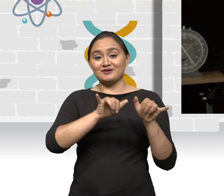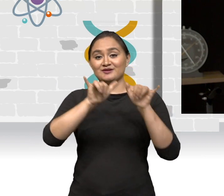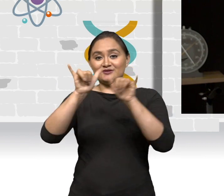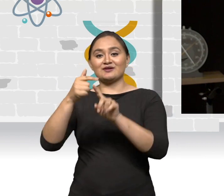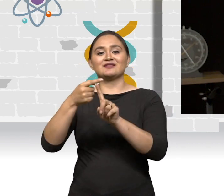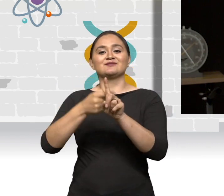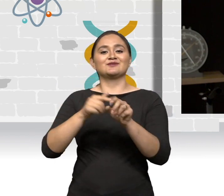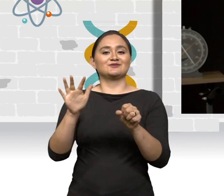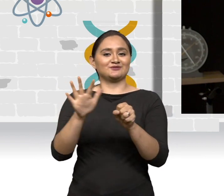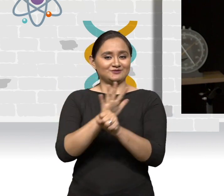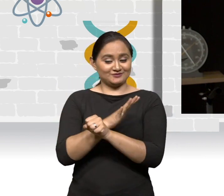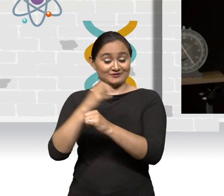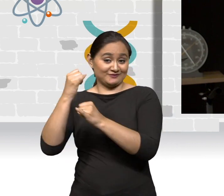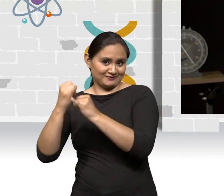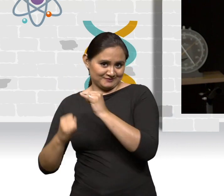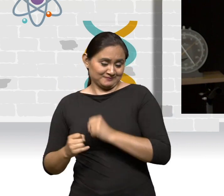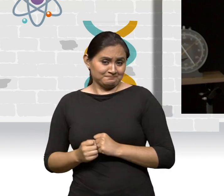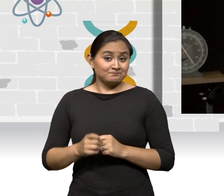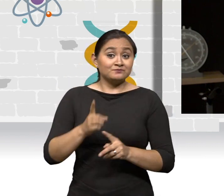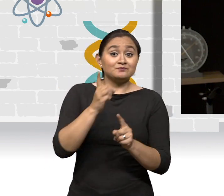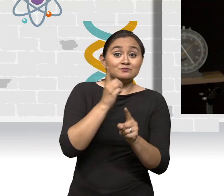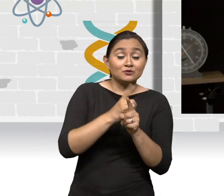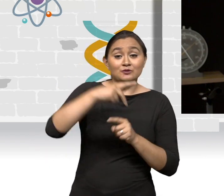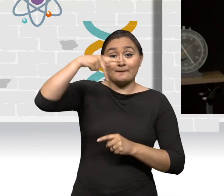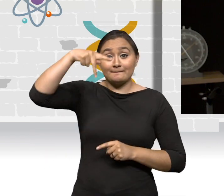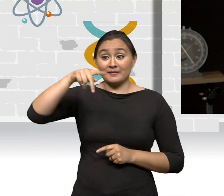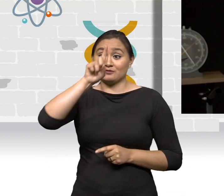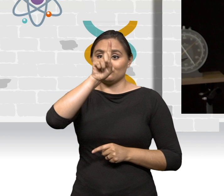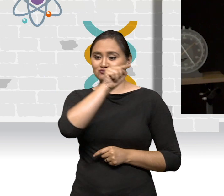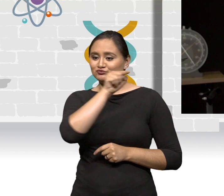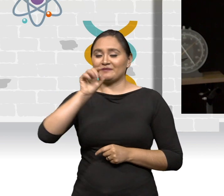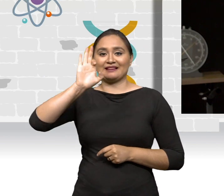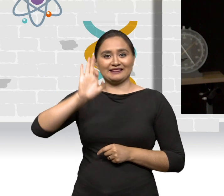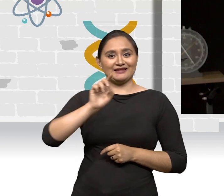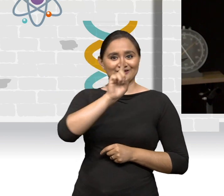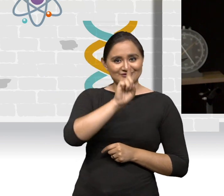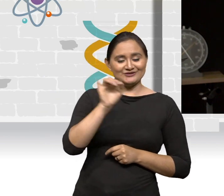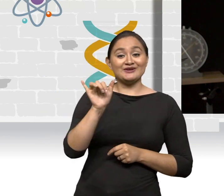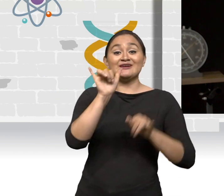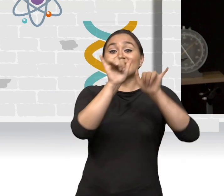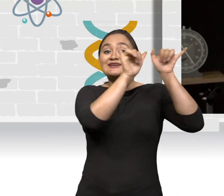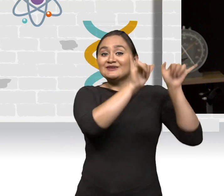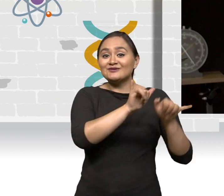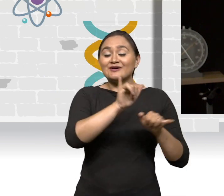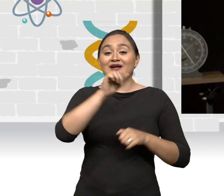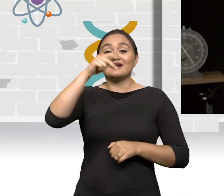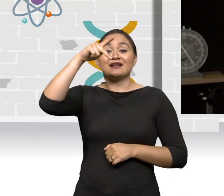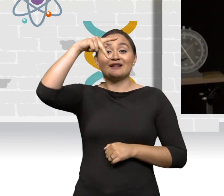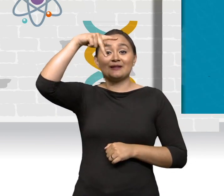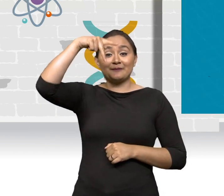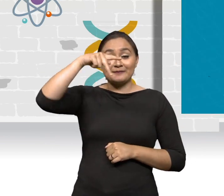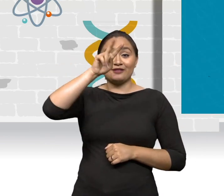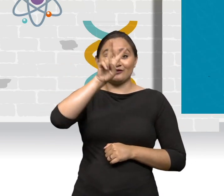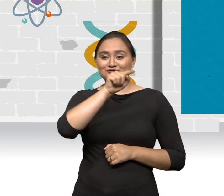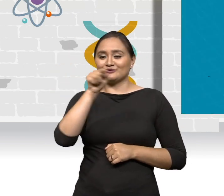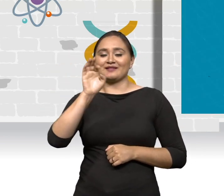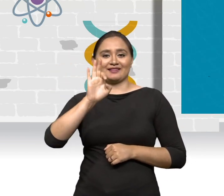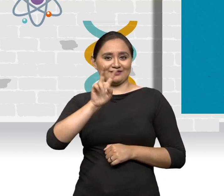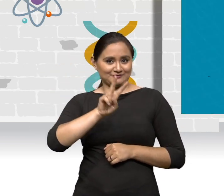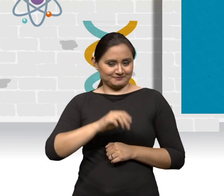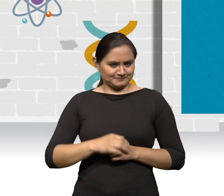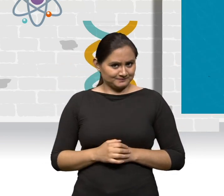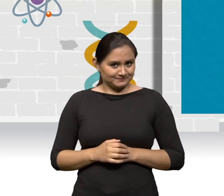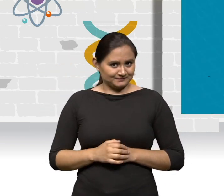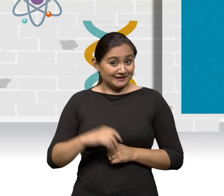de la presión sobre la temperatura absoluta en un momento final, de manera que P1 sobre T1 es igual a T2 sobre